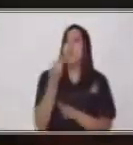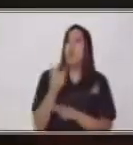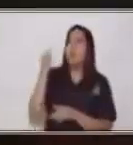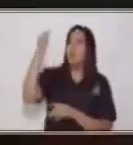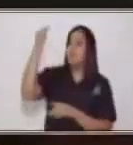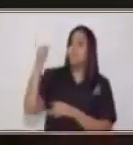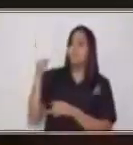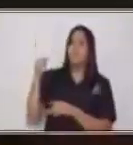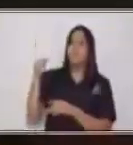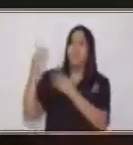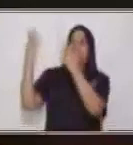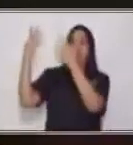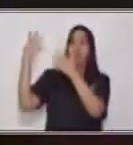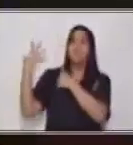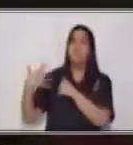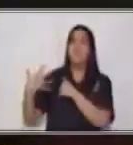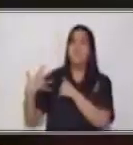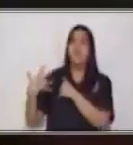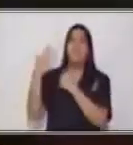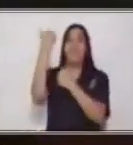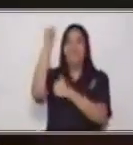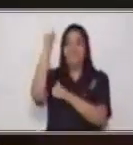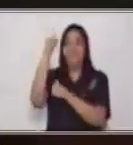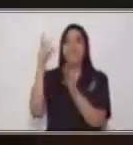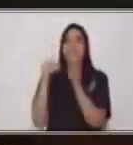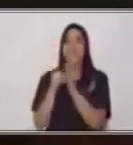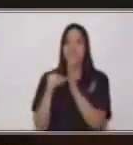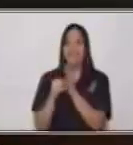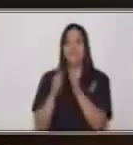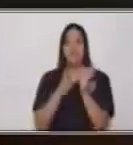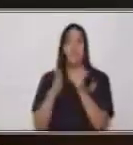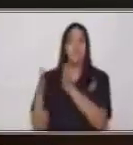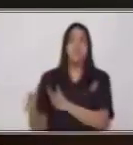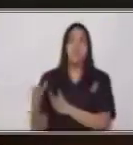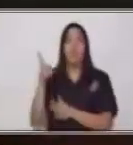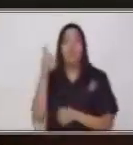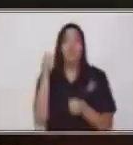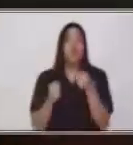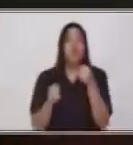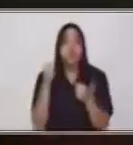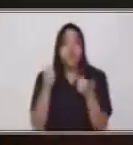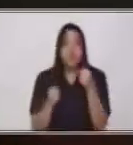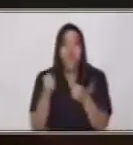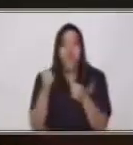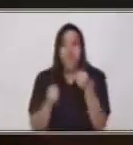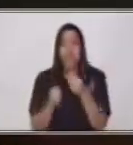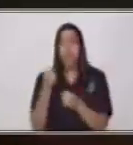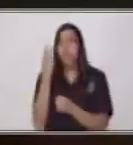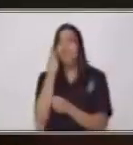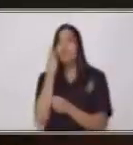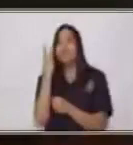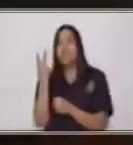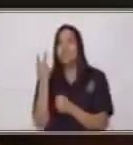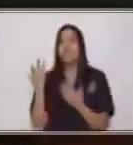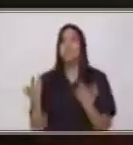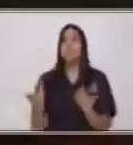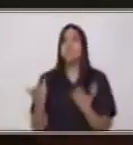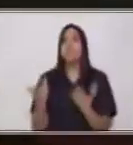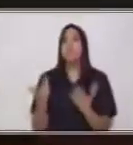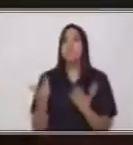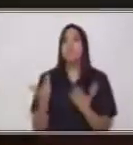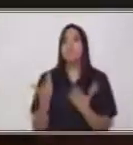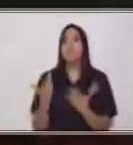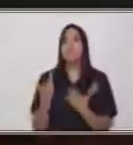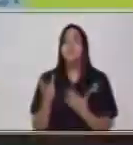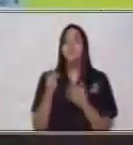pagado? 15 quetzales. Vamos con el carro. Vamos a ver, leamos todos juntos. 1, 2, 3.